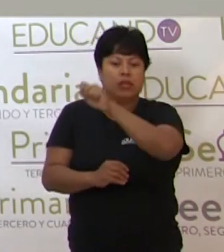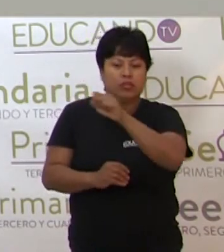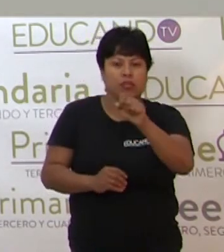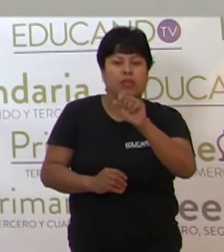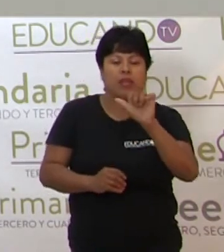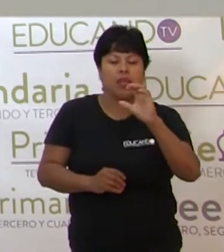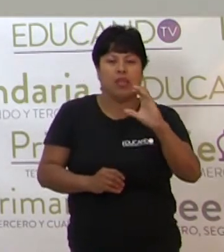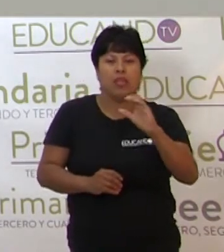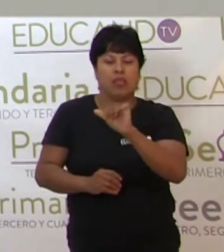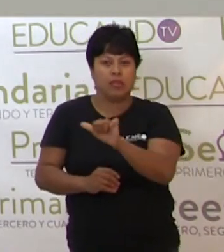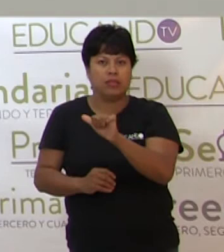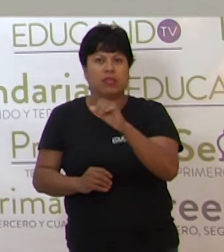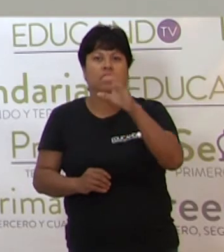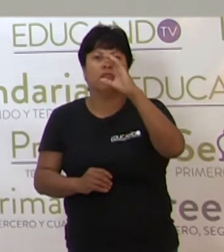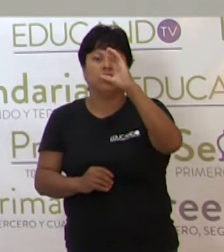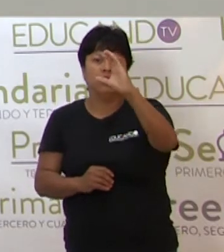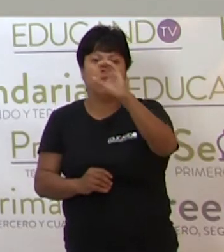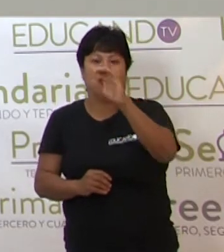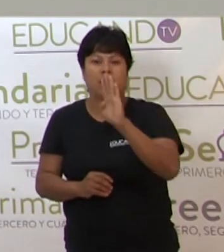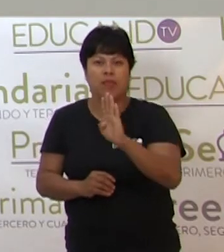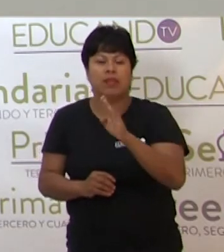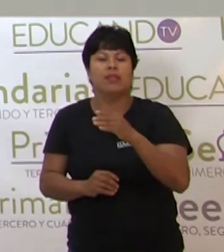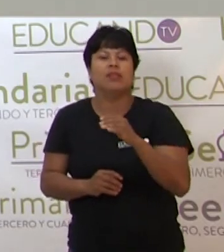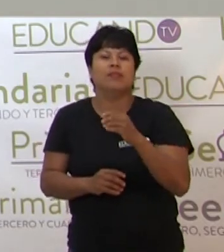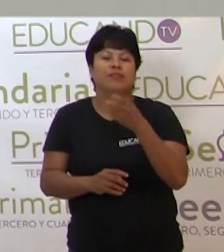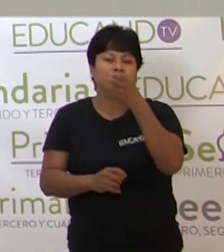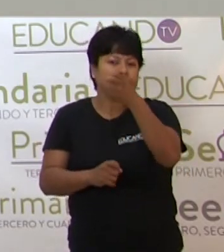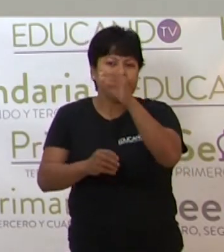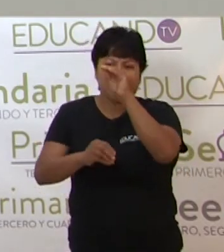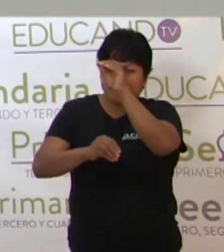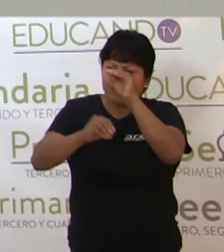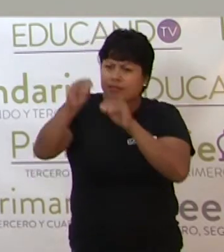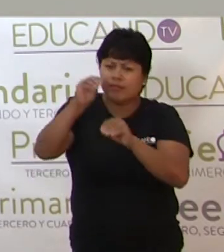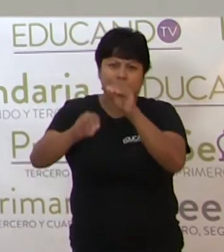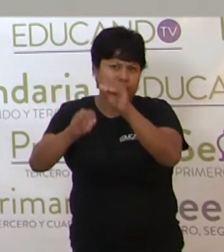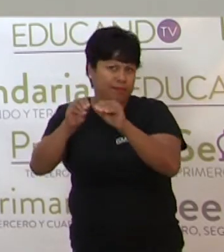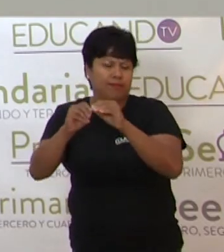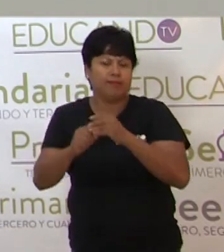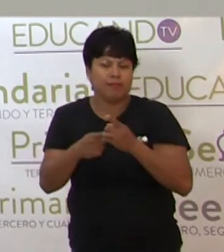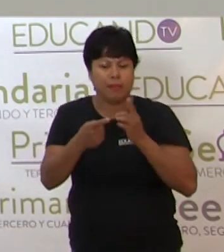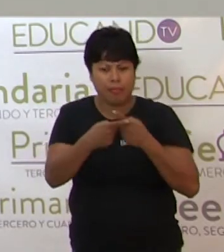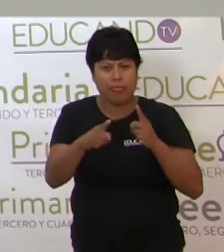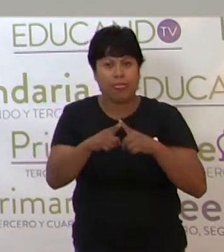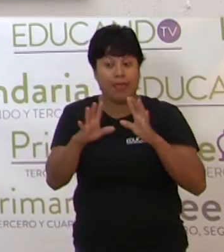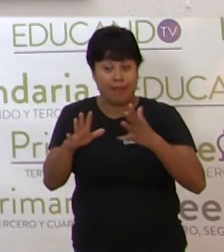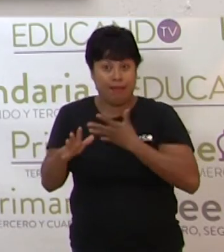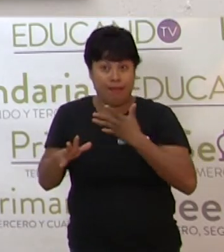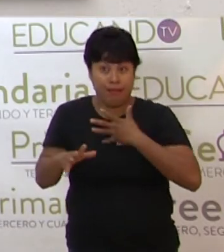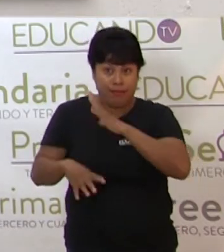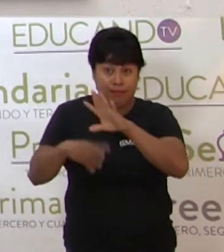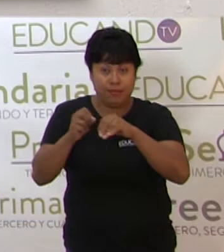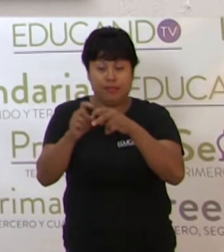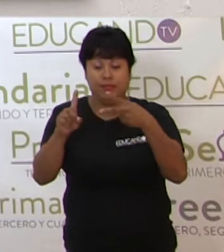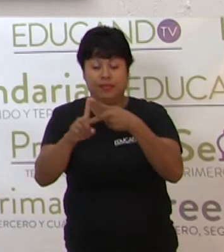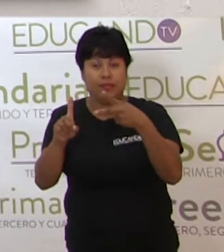cateto adyacente, y cosecante de B, hipotenusa sobre cateto opuesto. Ya teniendo el triángulo rectángulo, ya es